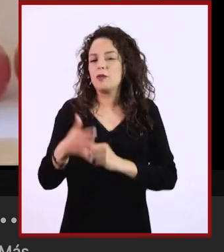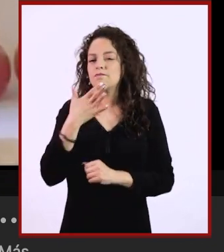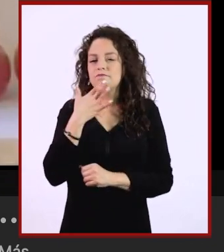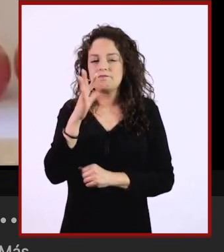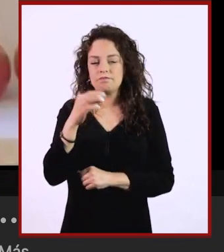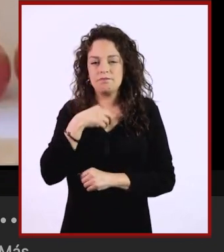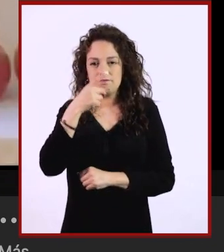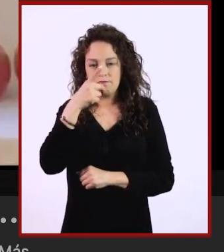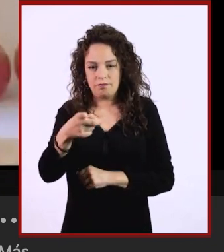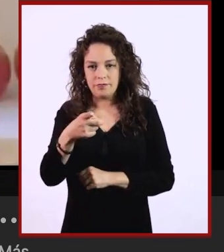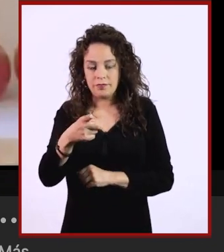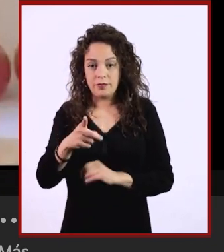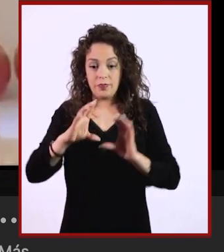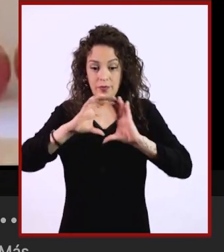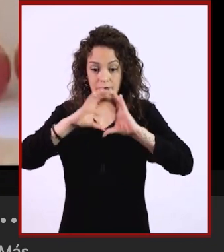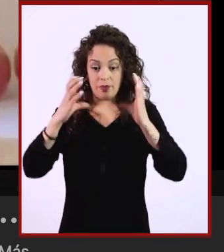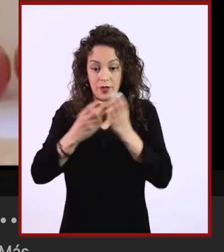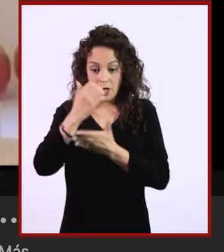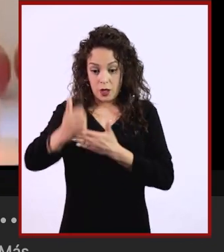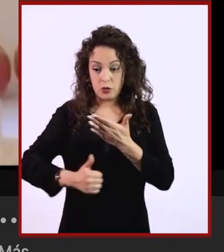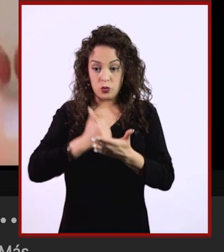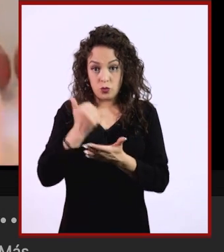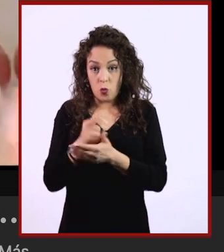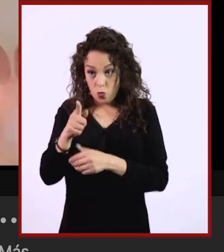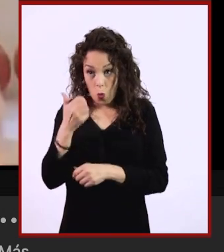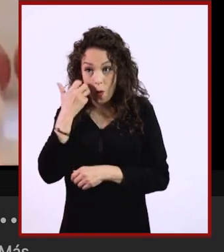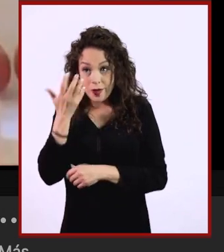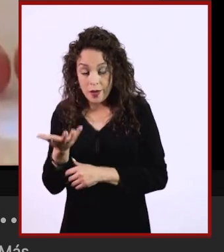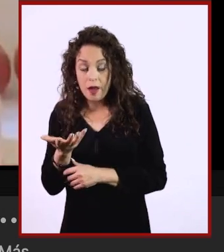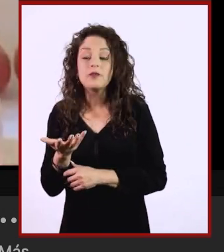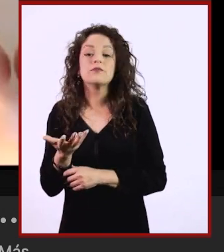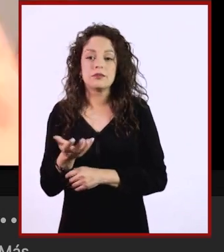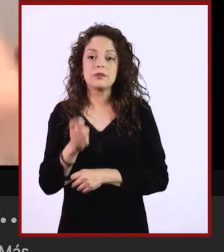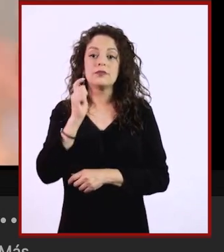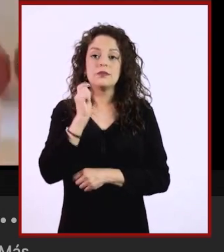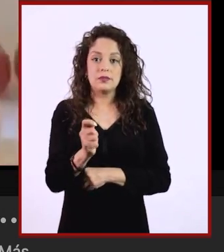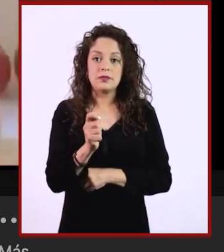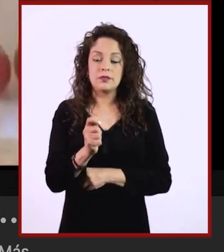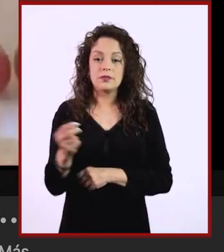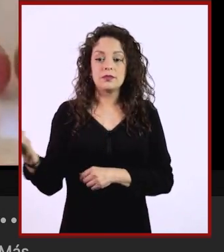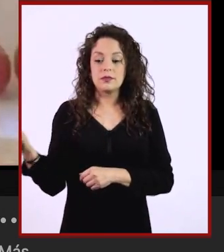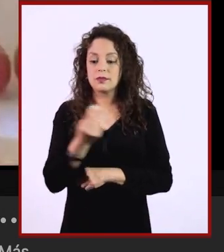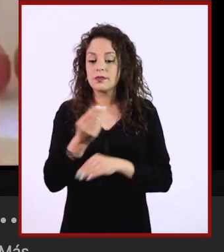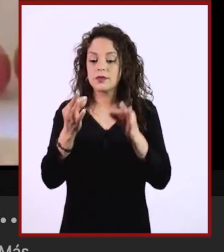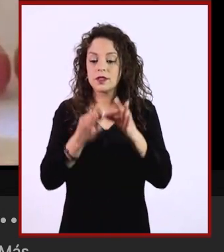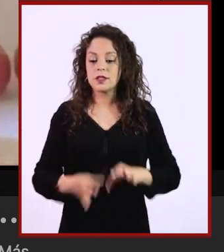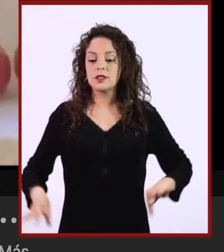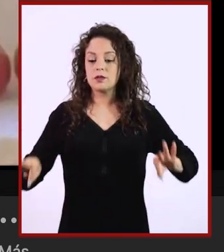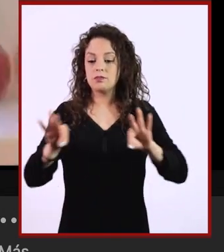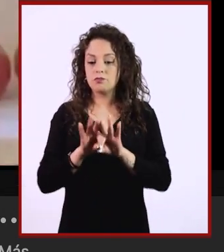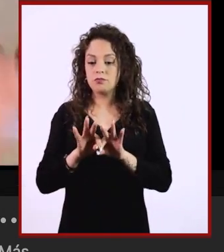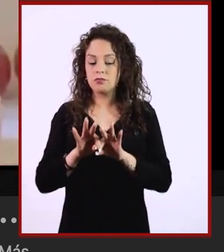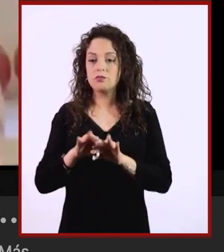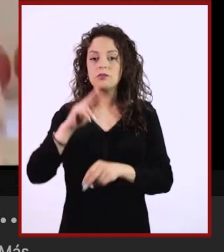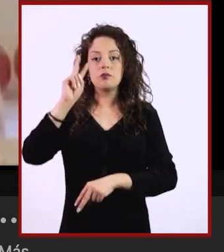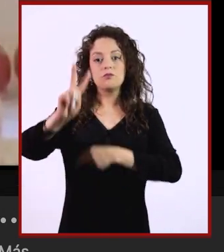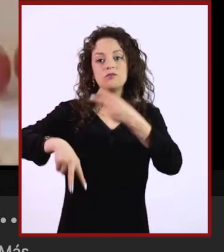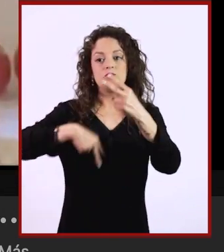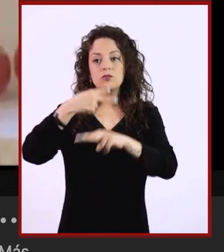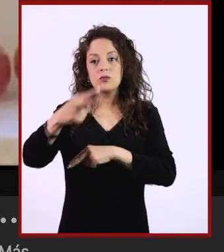para ser un ciudadano global, yo creo que es imprescindible tal vez acercarse, ¿no? Como a